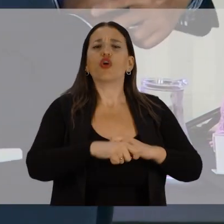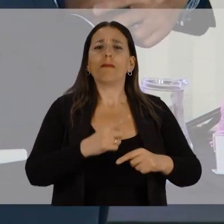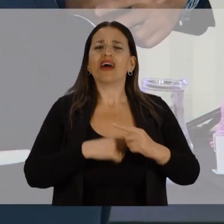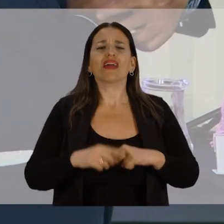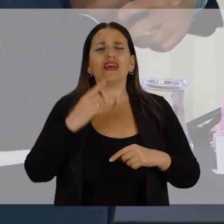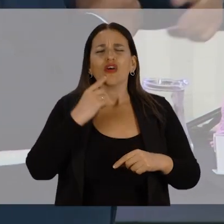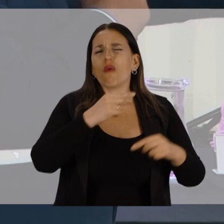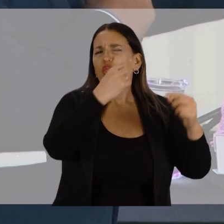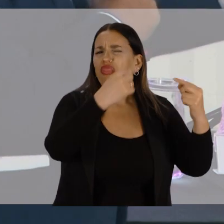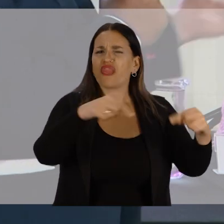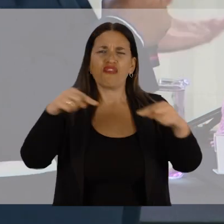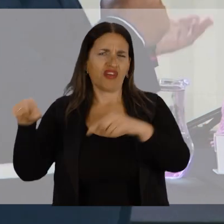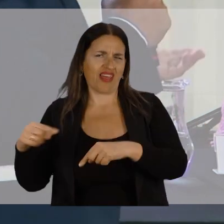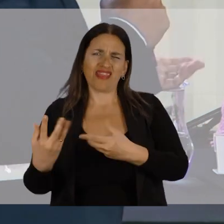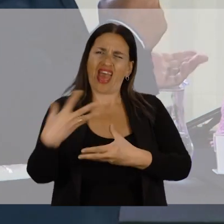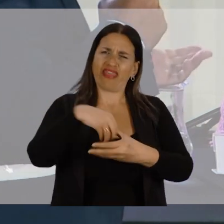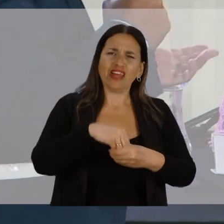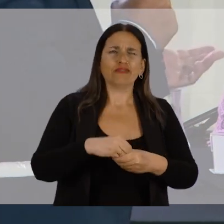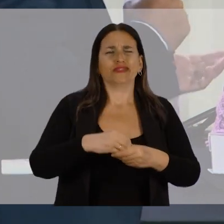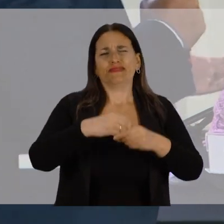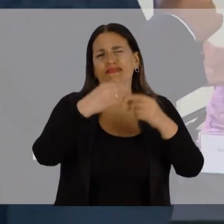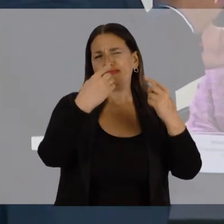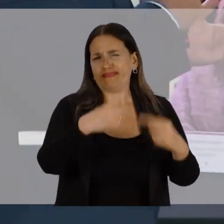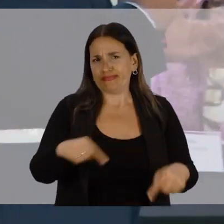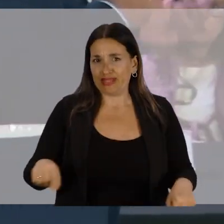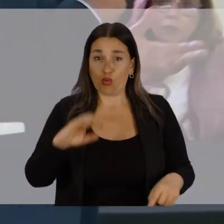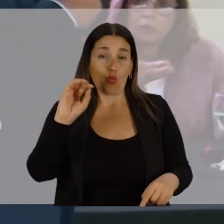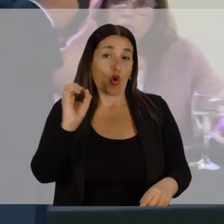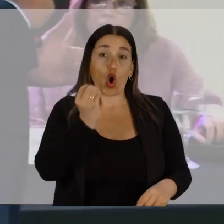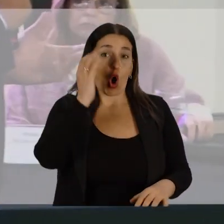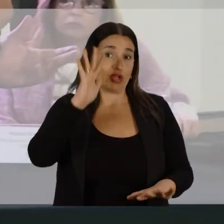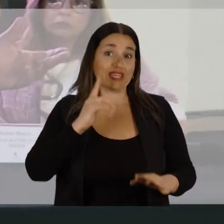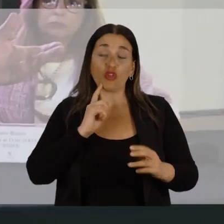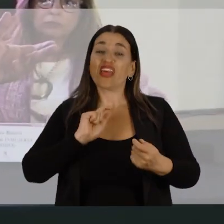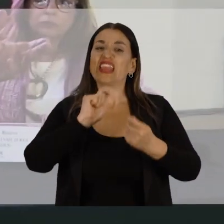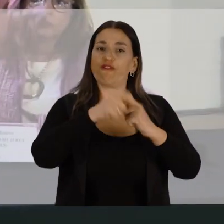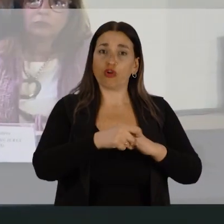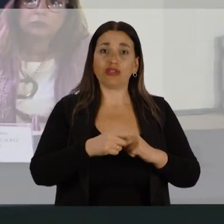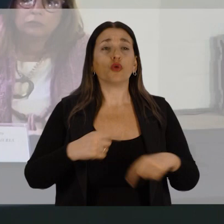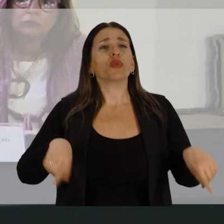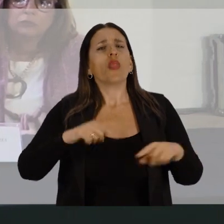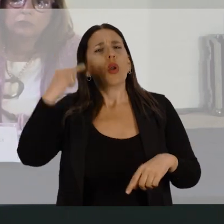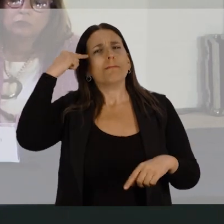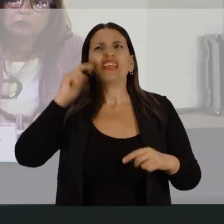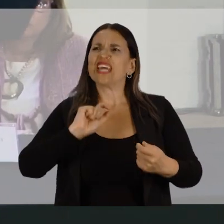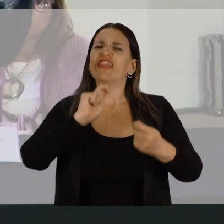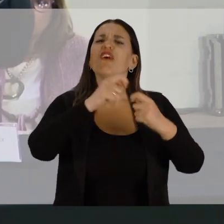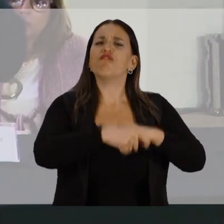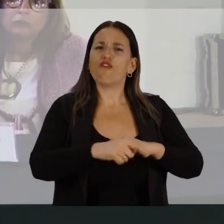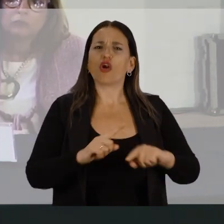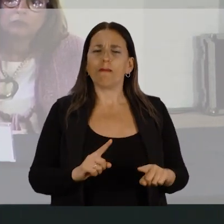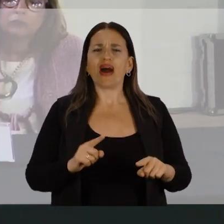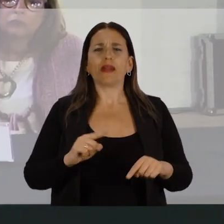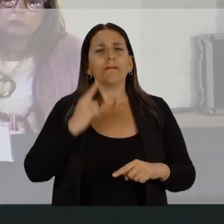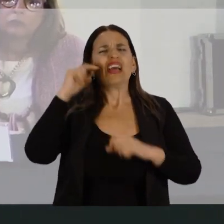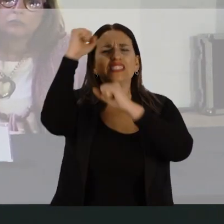que recorre un amplísimo espectro de ese concepto. Porque cuando uno piensa en transformador, quizás